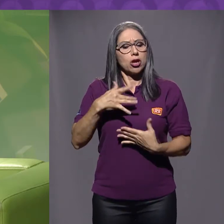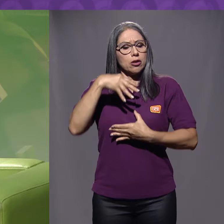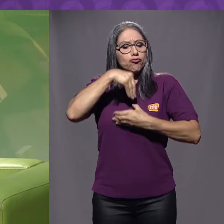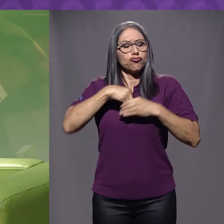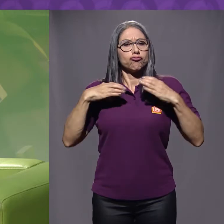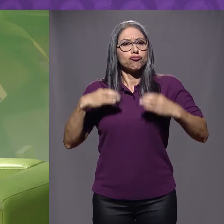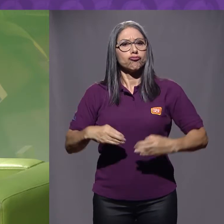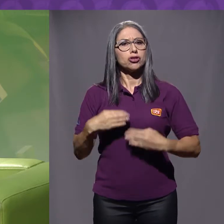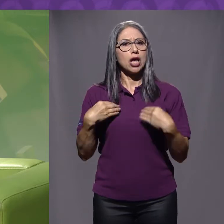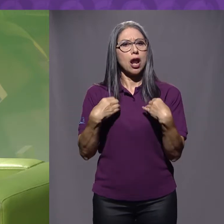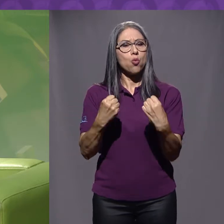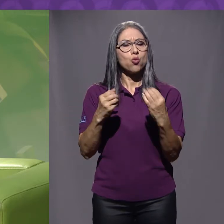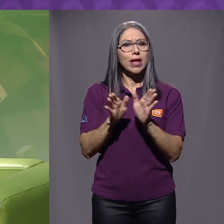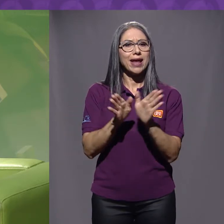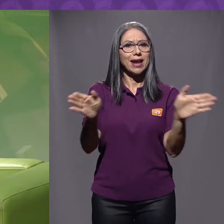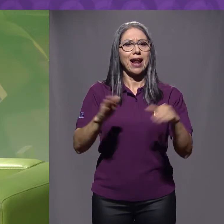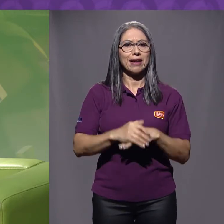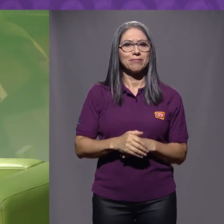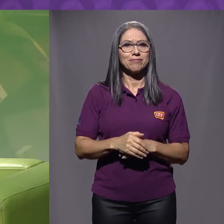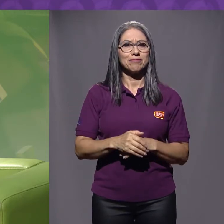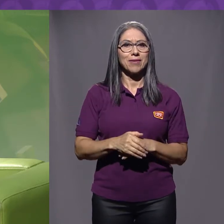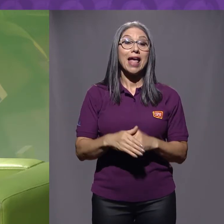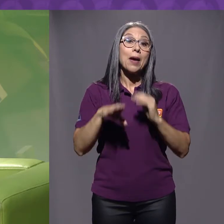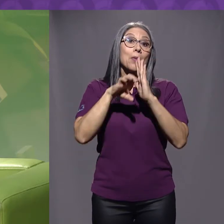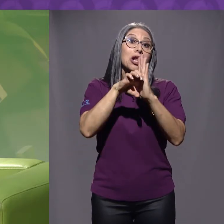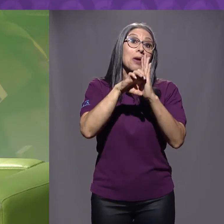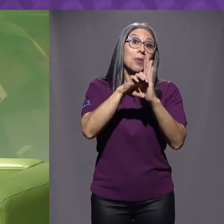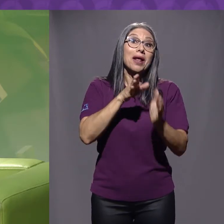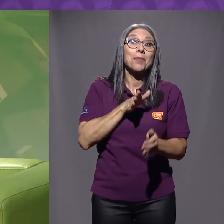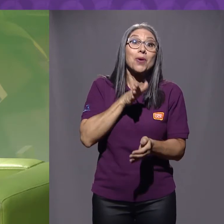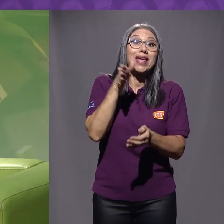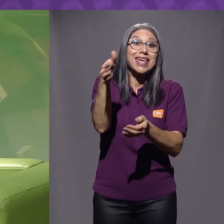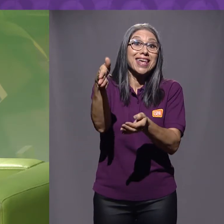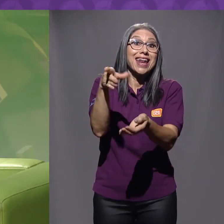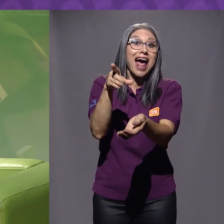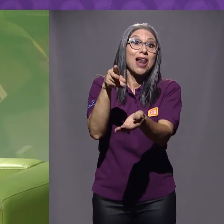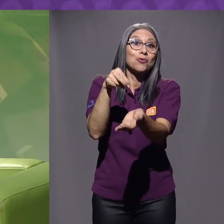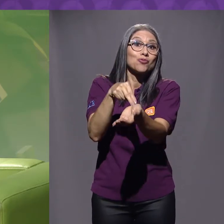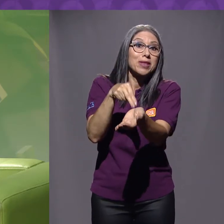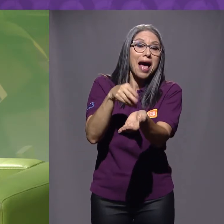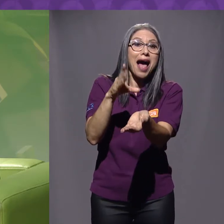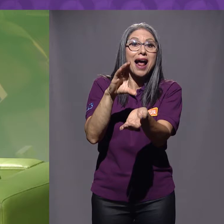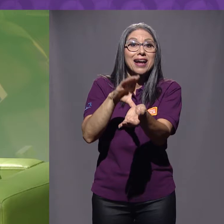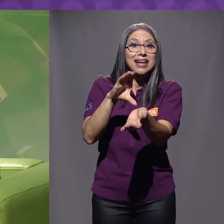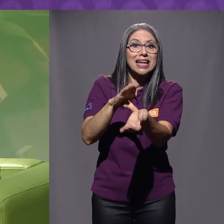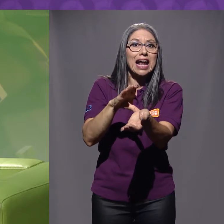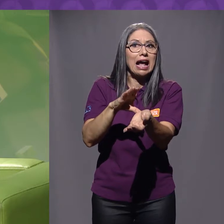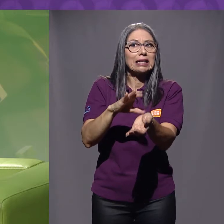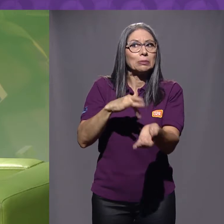¿verdad?, porque daba un poco de susto asistir a los centros médicos. Doctor, también me gustaría